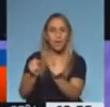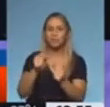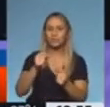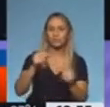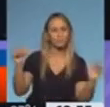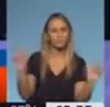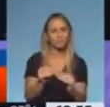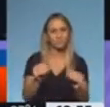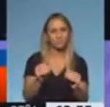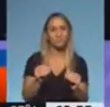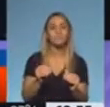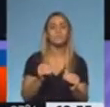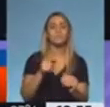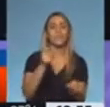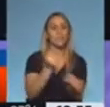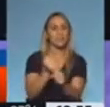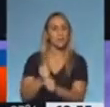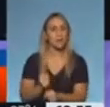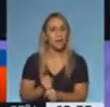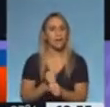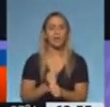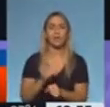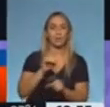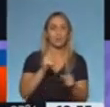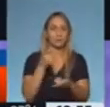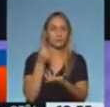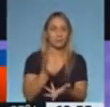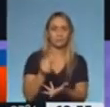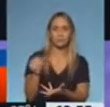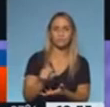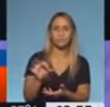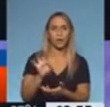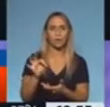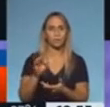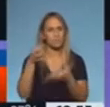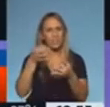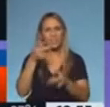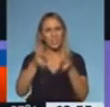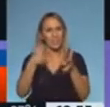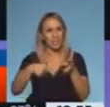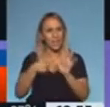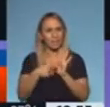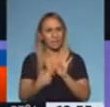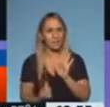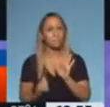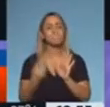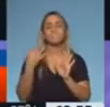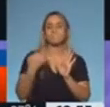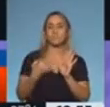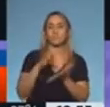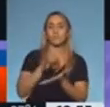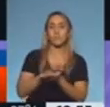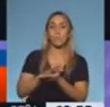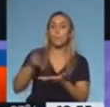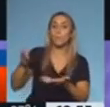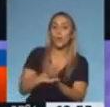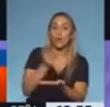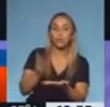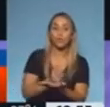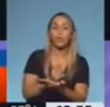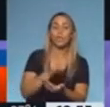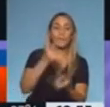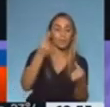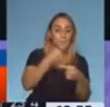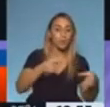marginales, informales o insolventes. Y estamos hablando de la producción de carne, de lácteos, de semillas y de la exportación. Así